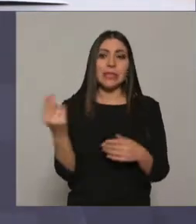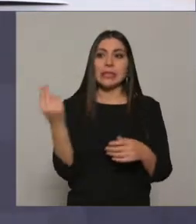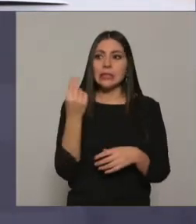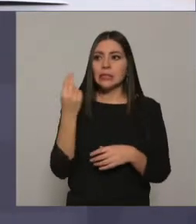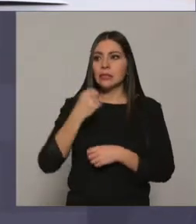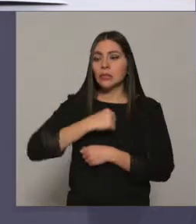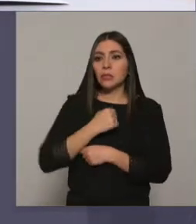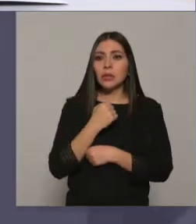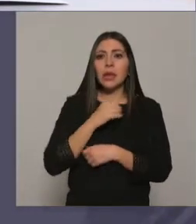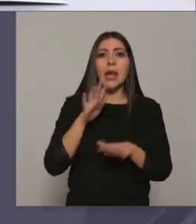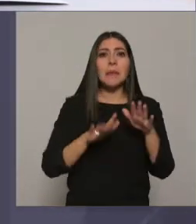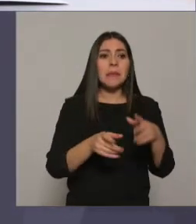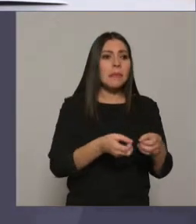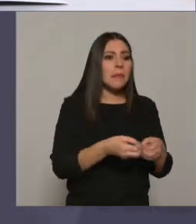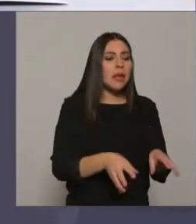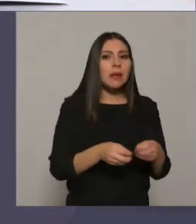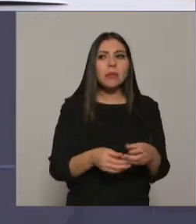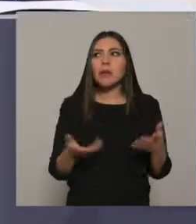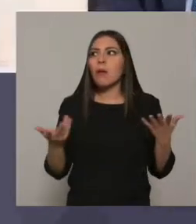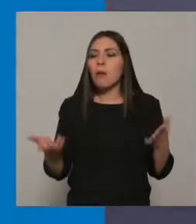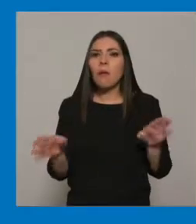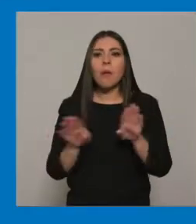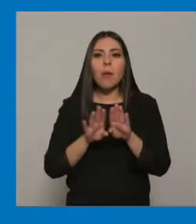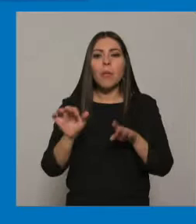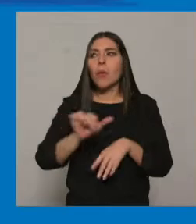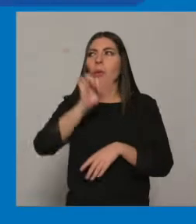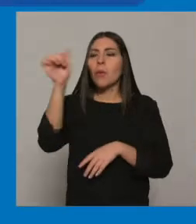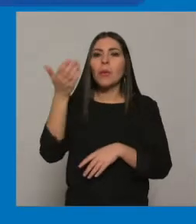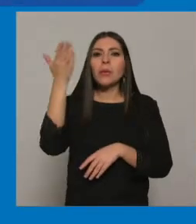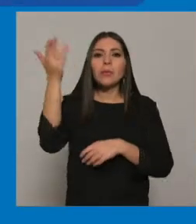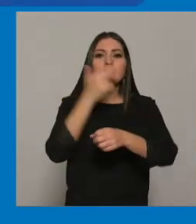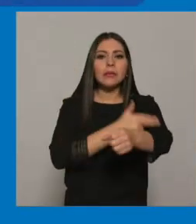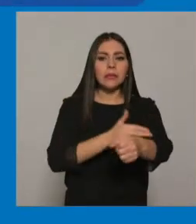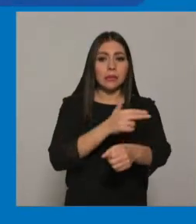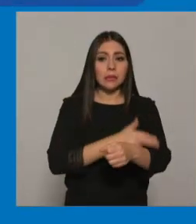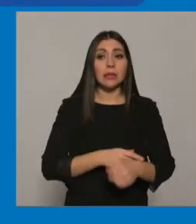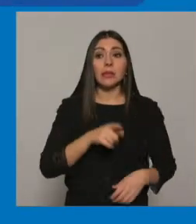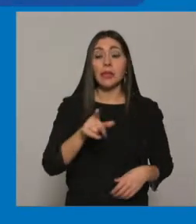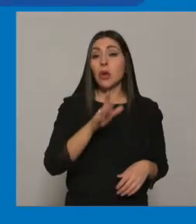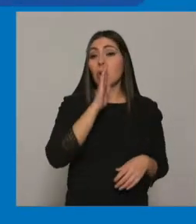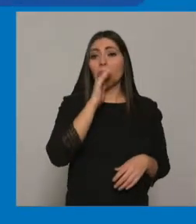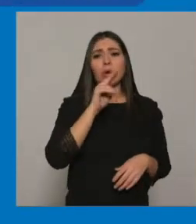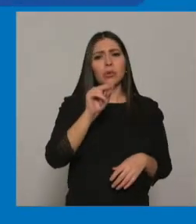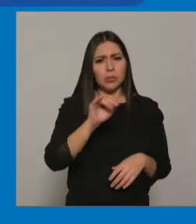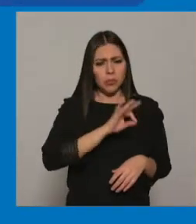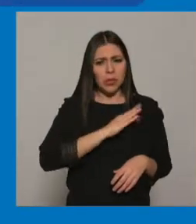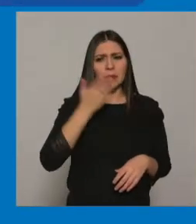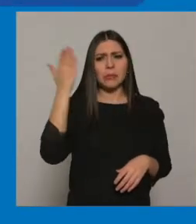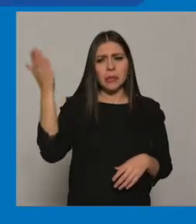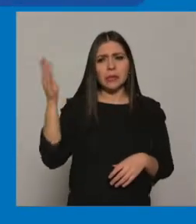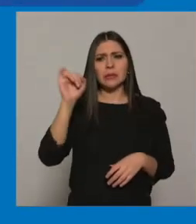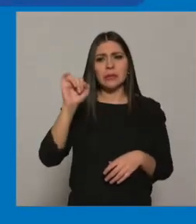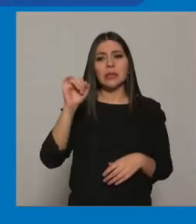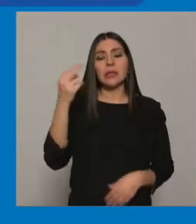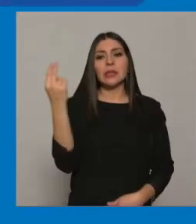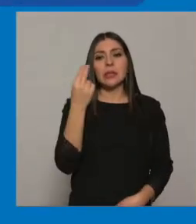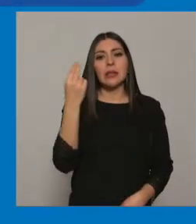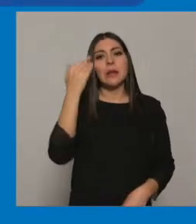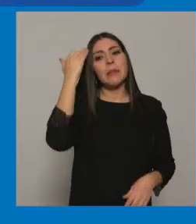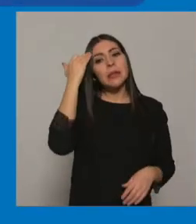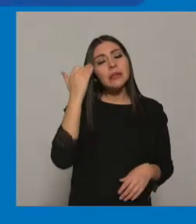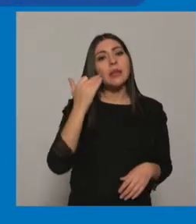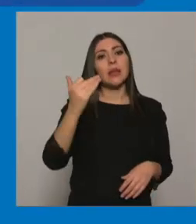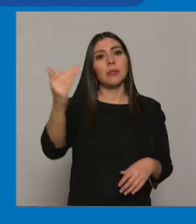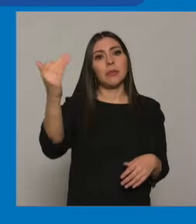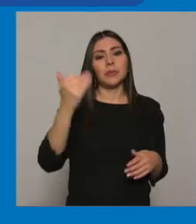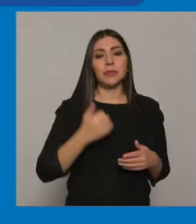de dónde quedaron, con qué datos se pueden solicitar. No es que no se puedan solicitar, no, claro que se pueden solicitar las reposiciones, pero lleva tiempo.